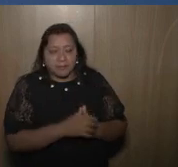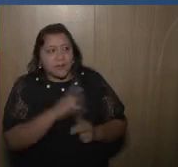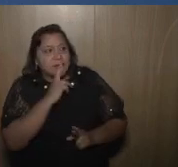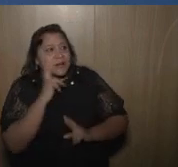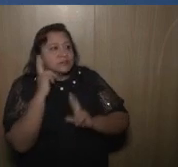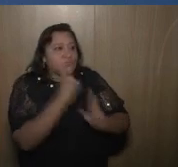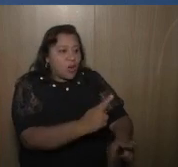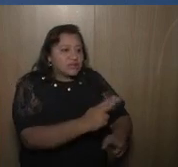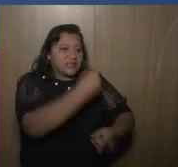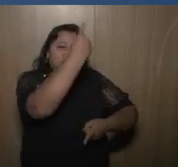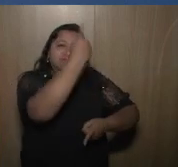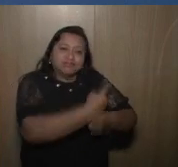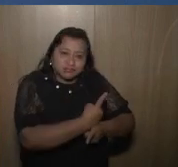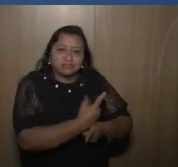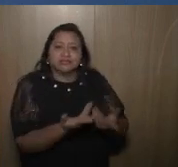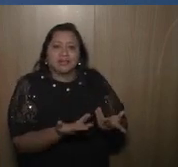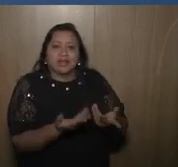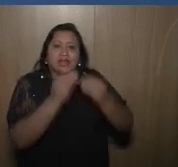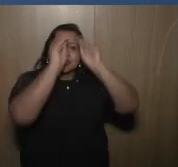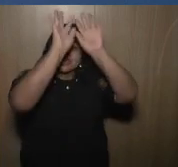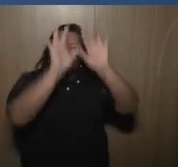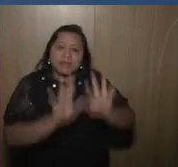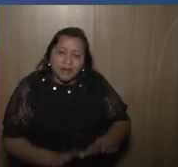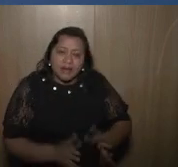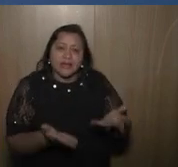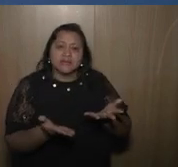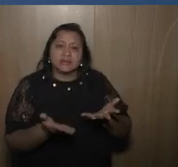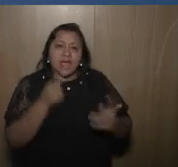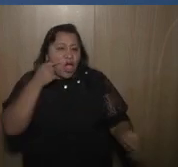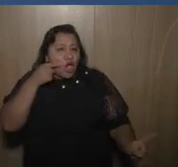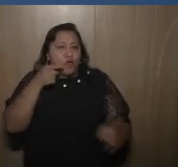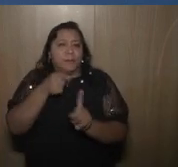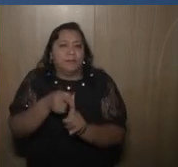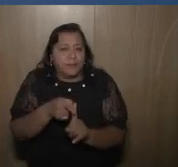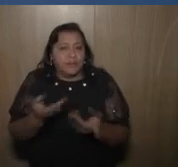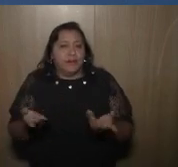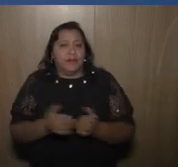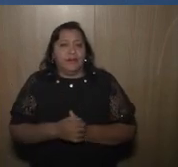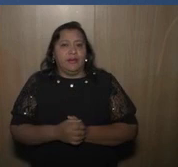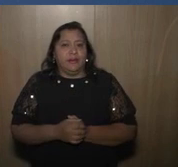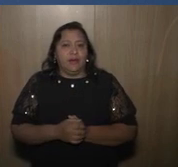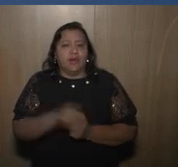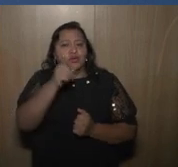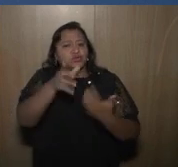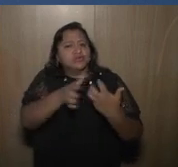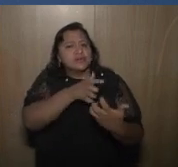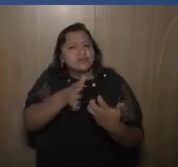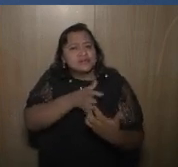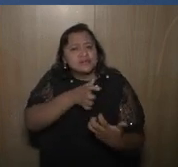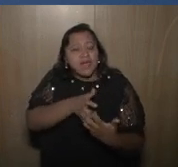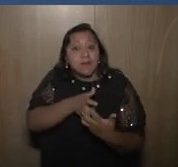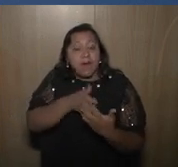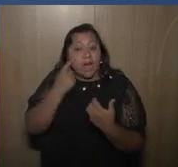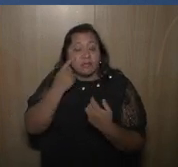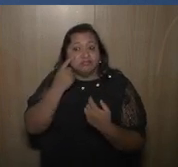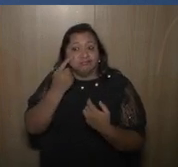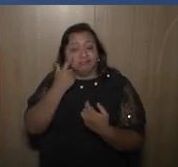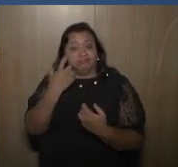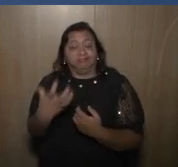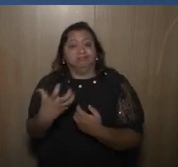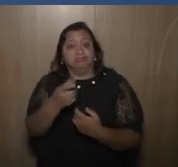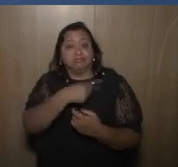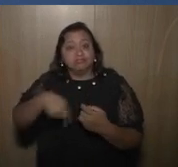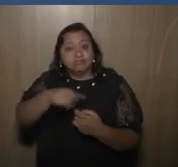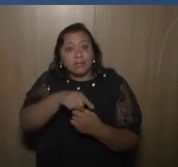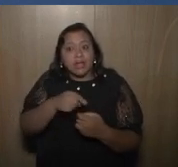Respuestas oportunas, transparencia, objetividad, un sistema de alertas que les va a